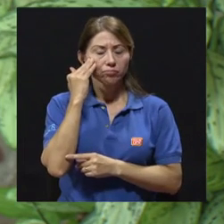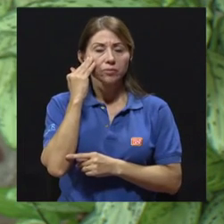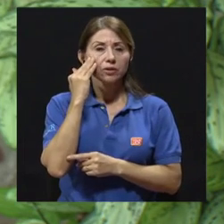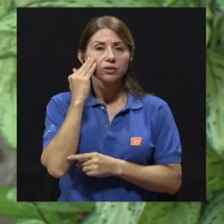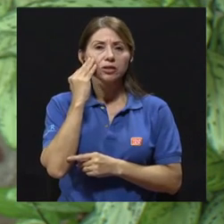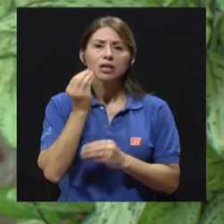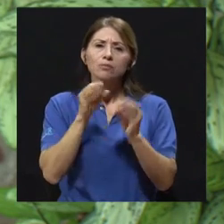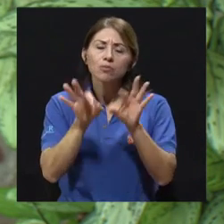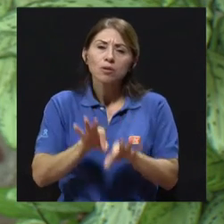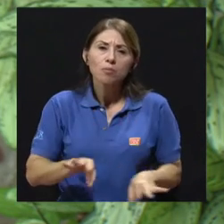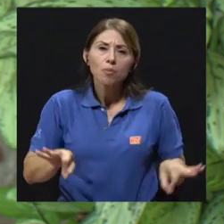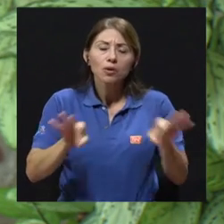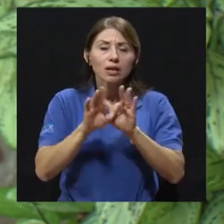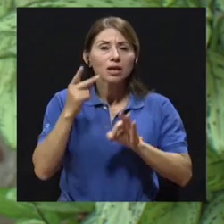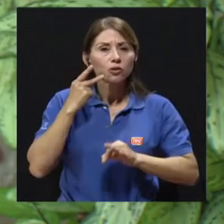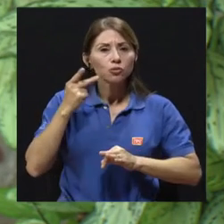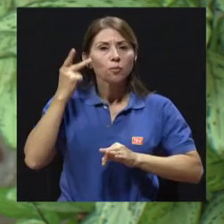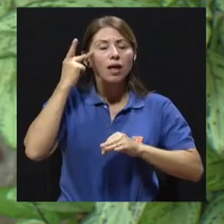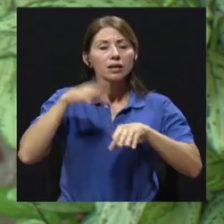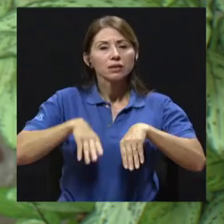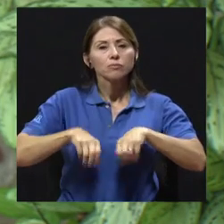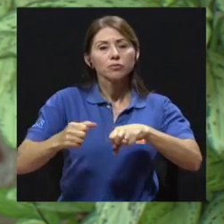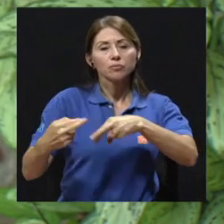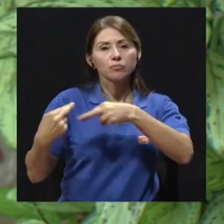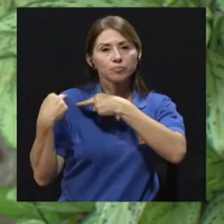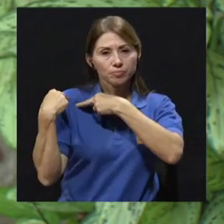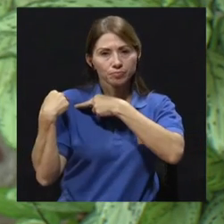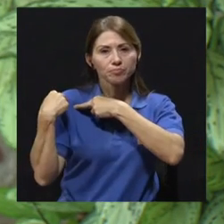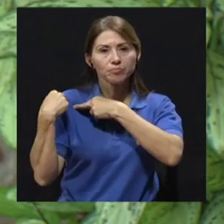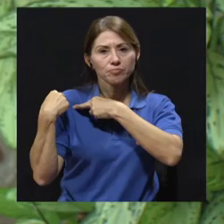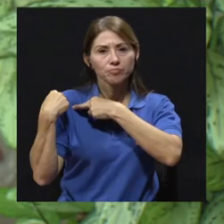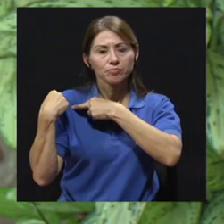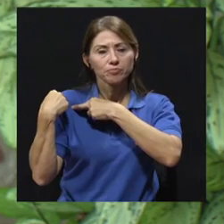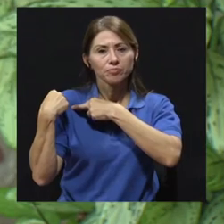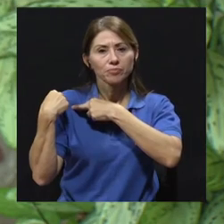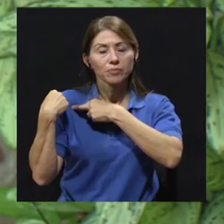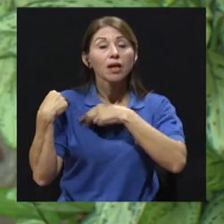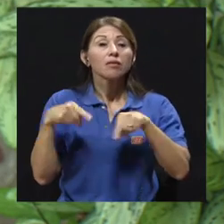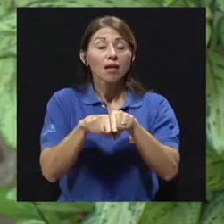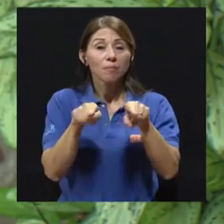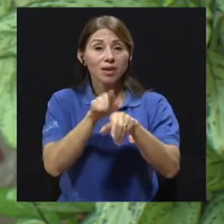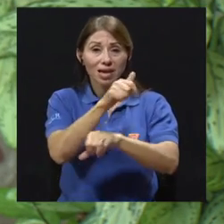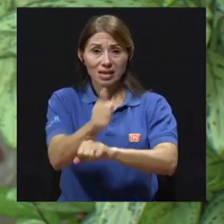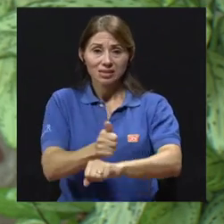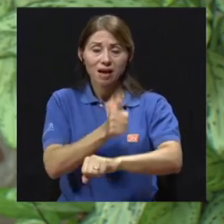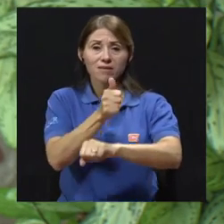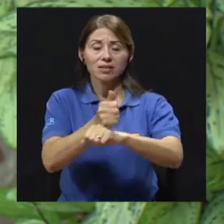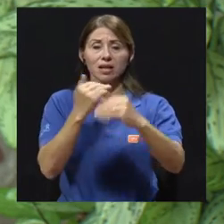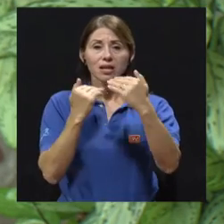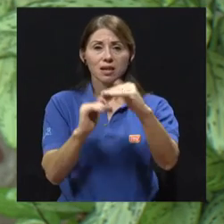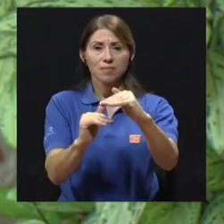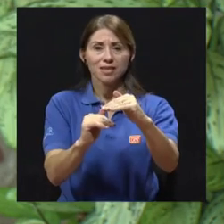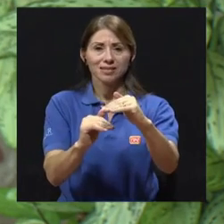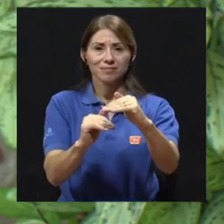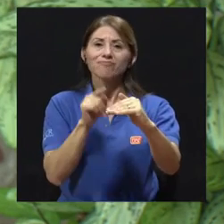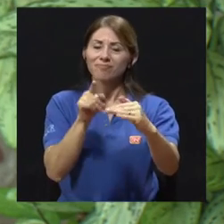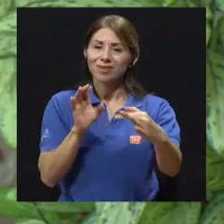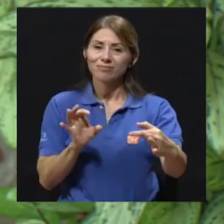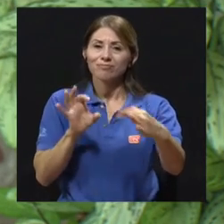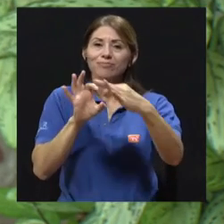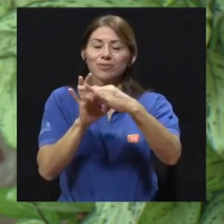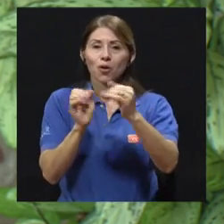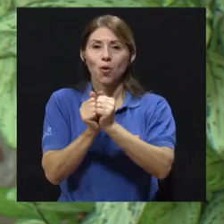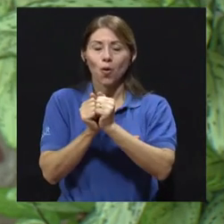que debe de retomarse es una paternidad responsable. Y el establecimiento de límites, que viene muy asociado con la